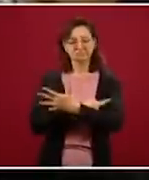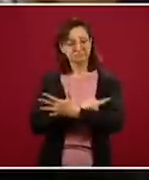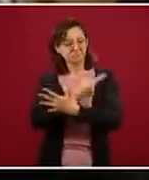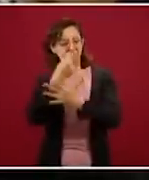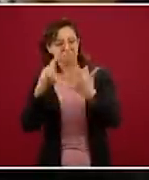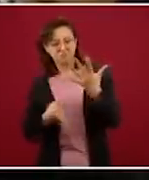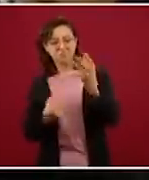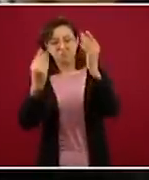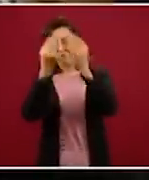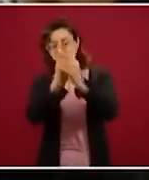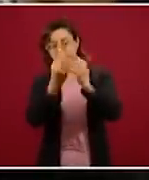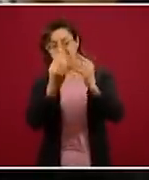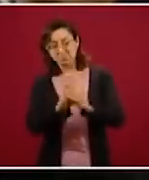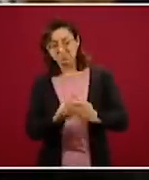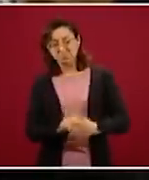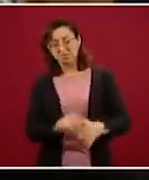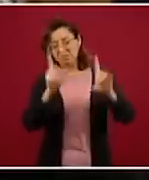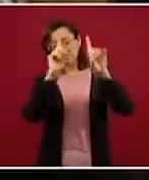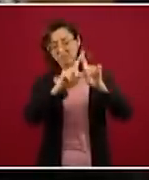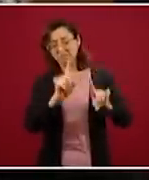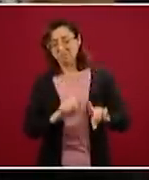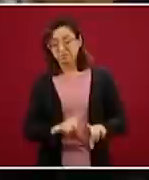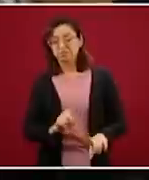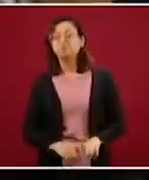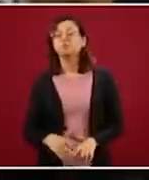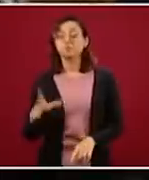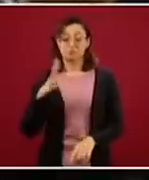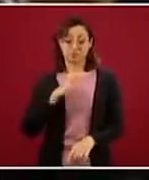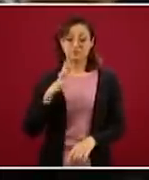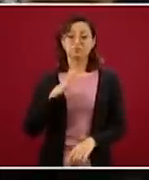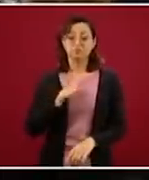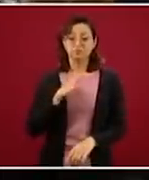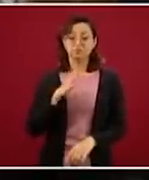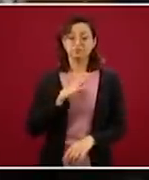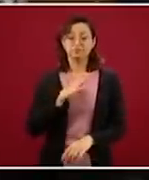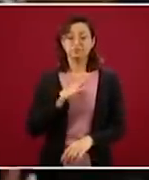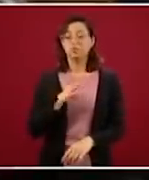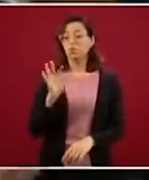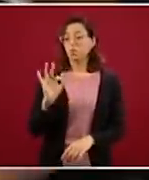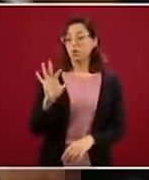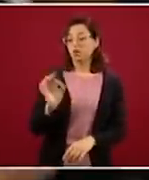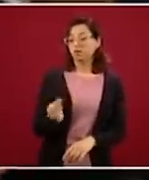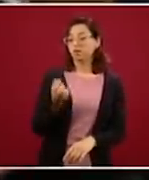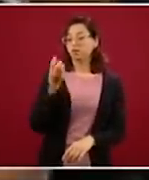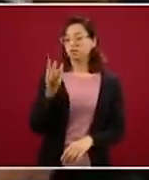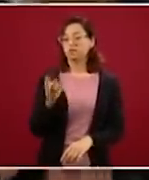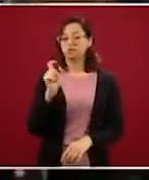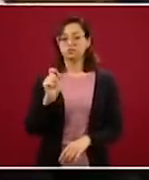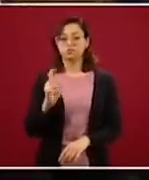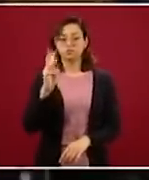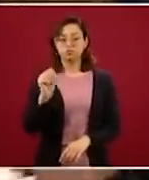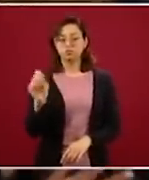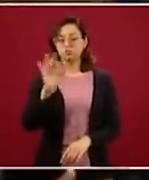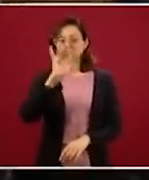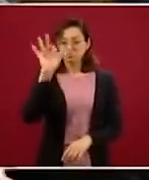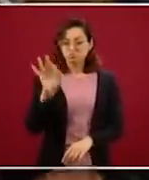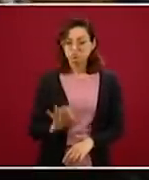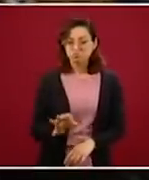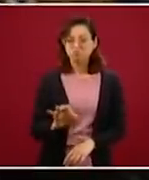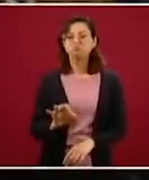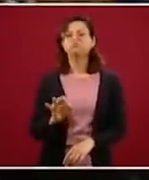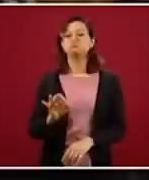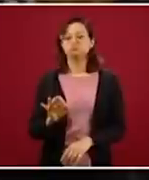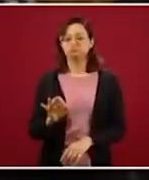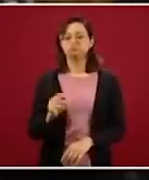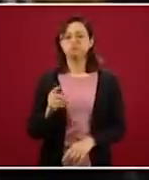agresor por al menos alguna vez en su vida. El 43.9% ha enfrentado